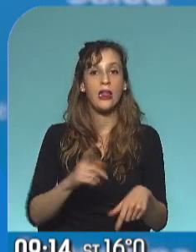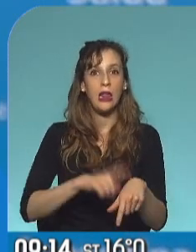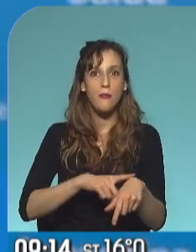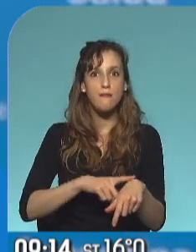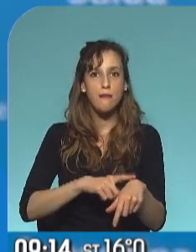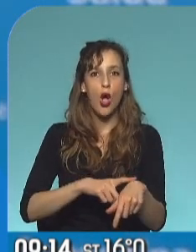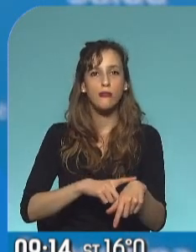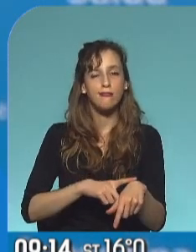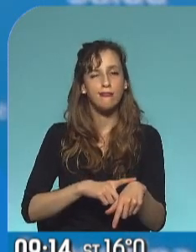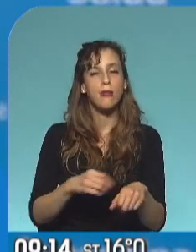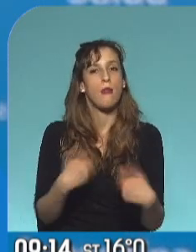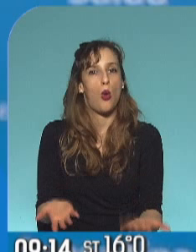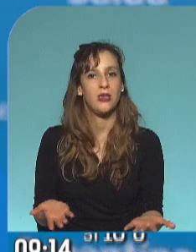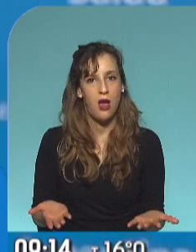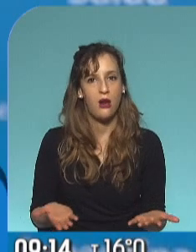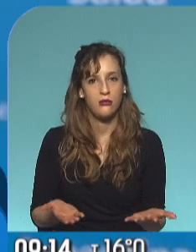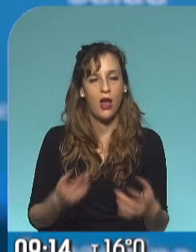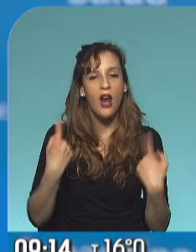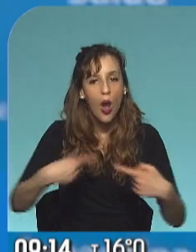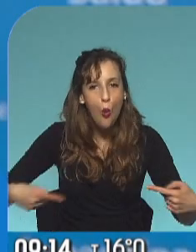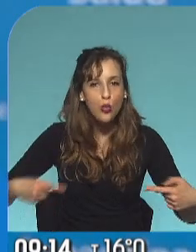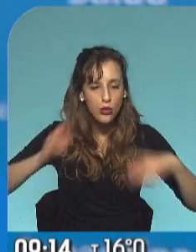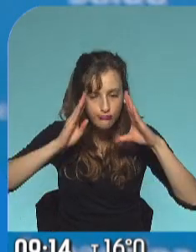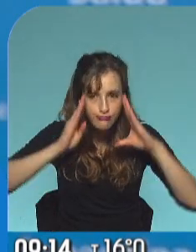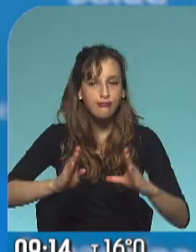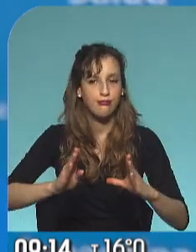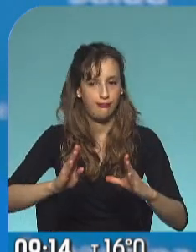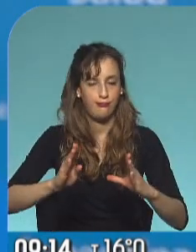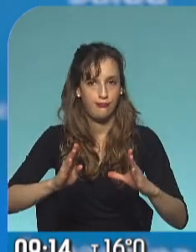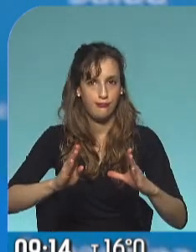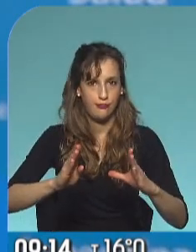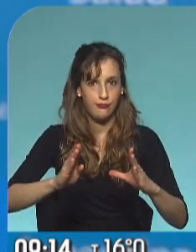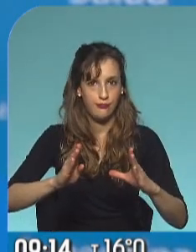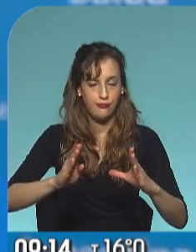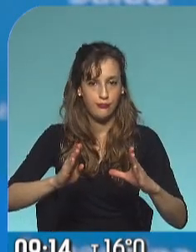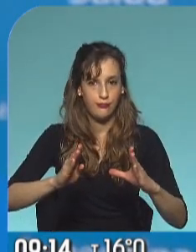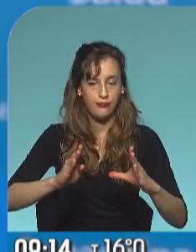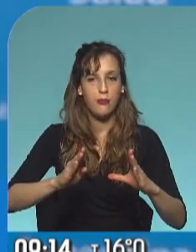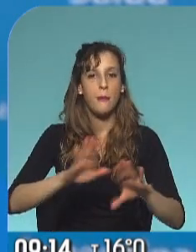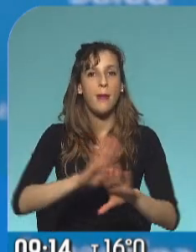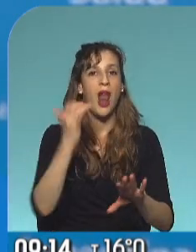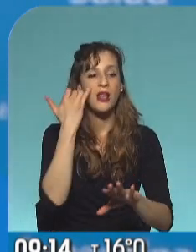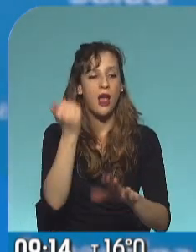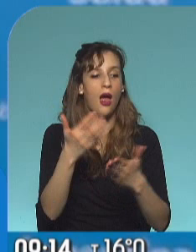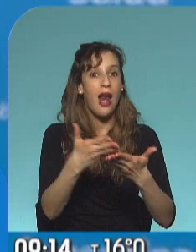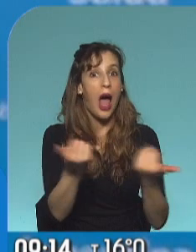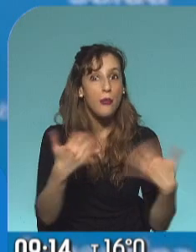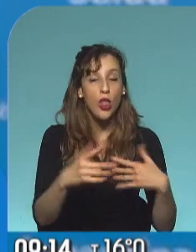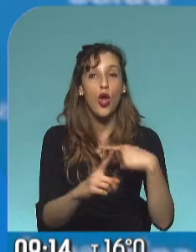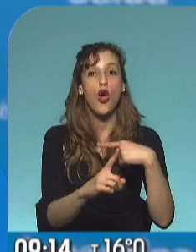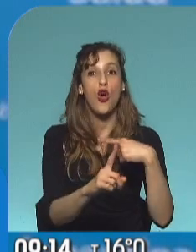eficientizar los recursos y poder realizarlas la definición del caso confirmado más rápido para poder